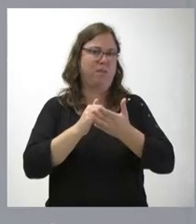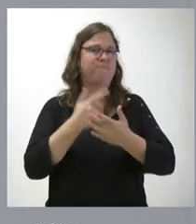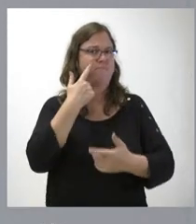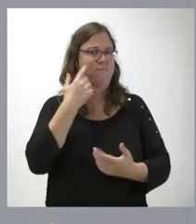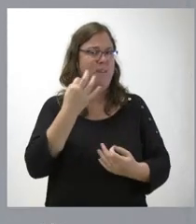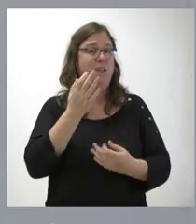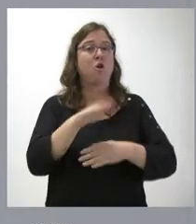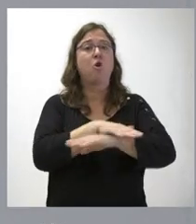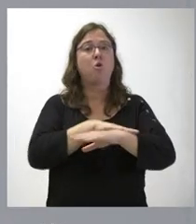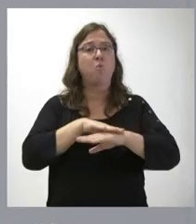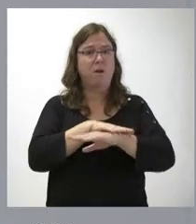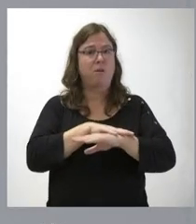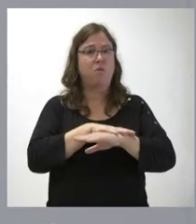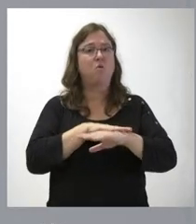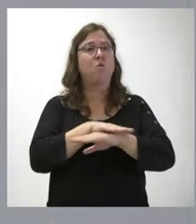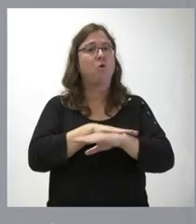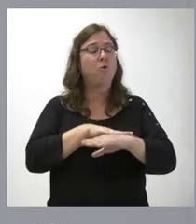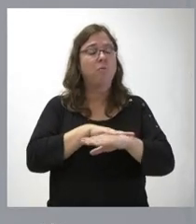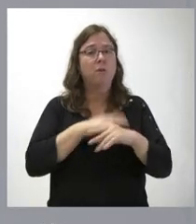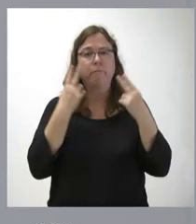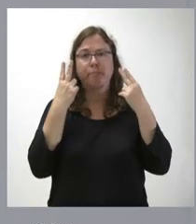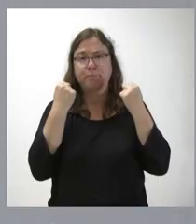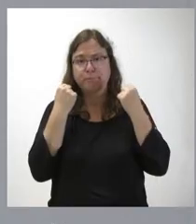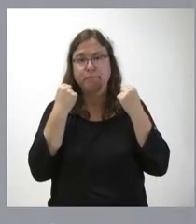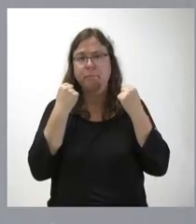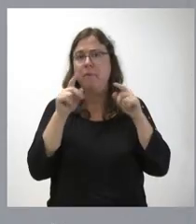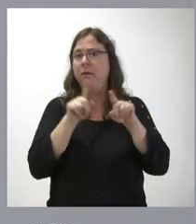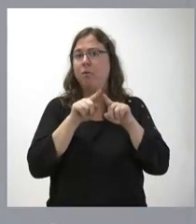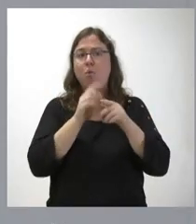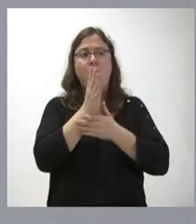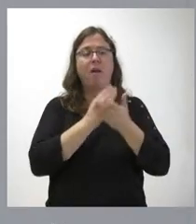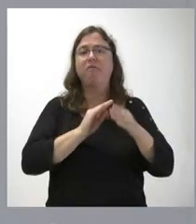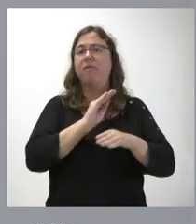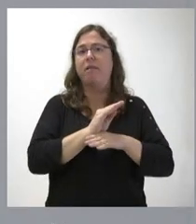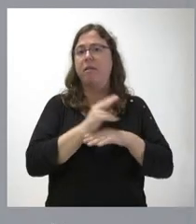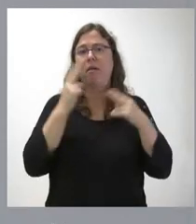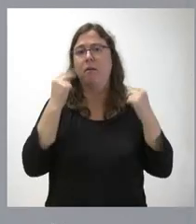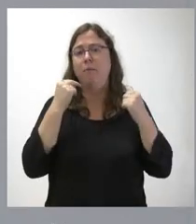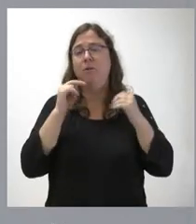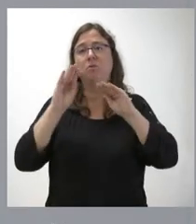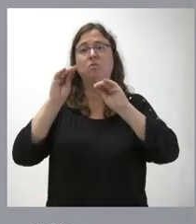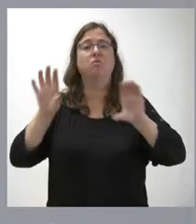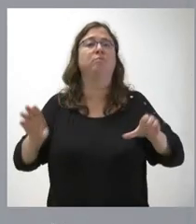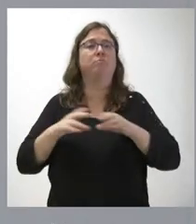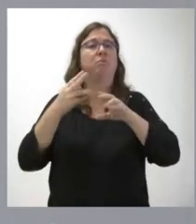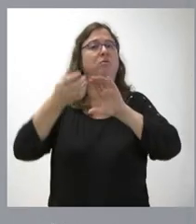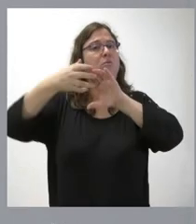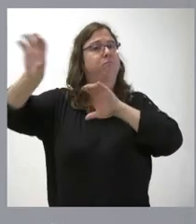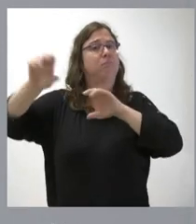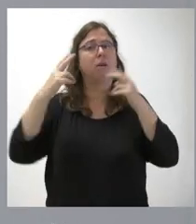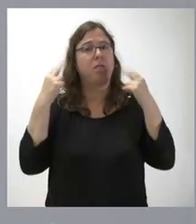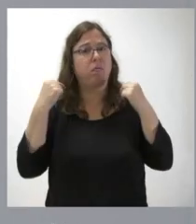gobierno que actúa de forma sumisa en financiación con los partidos separatistas es sin